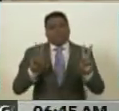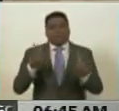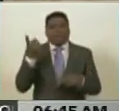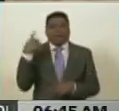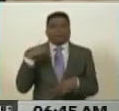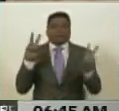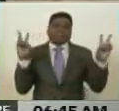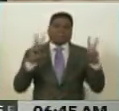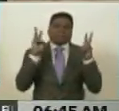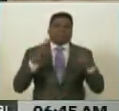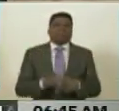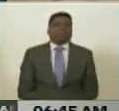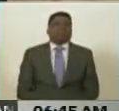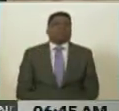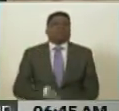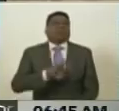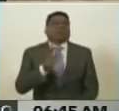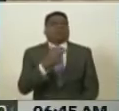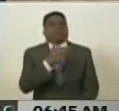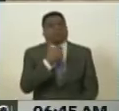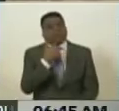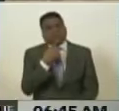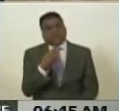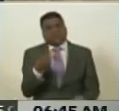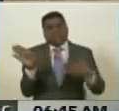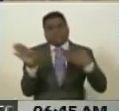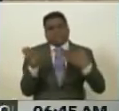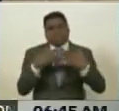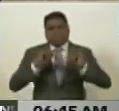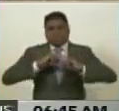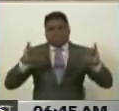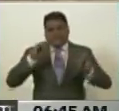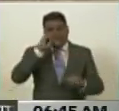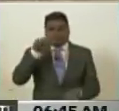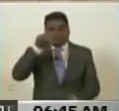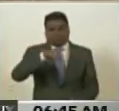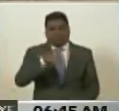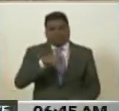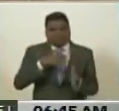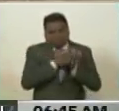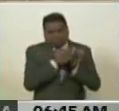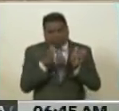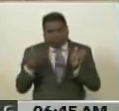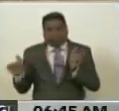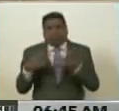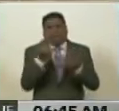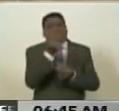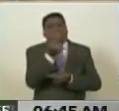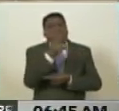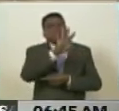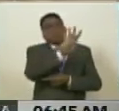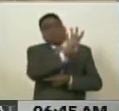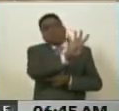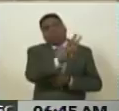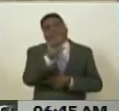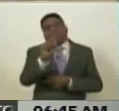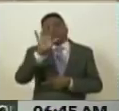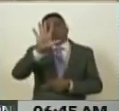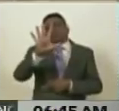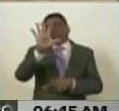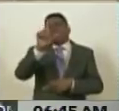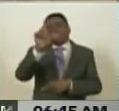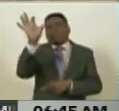decía que con la intención que tenemos de al cierre del año tener los índices de desocupación en un mínimo de 4.5% 5% con